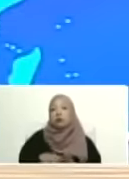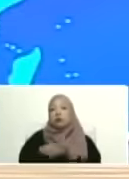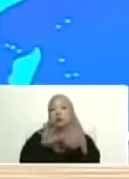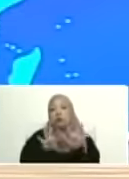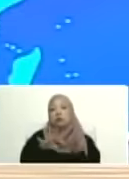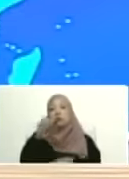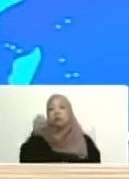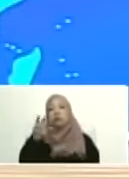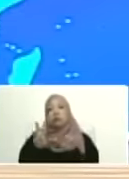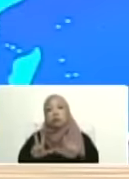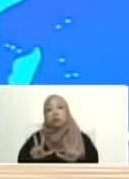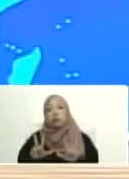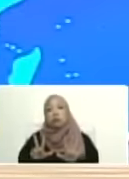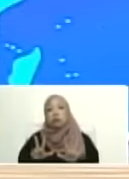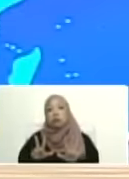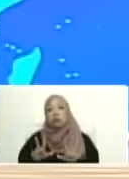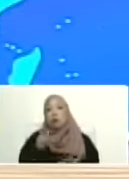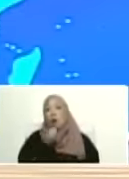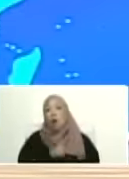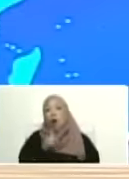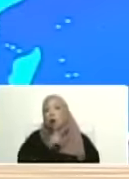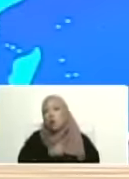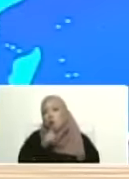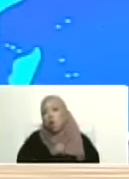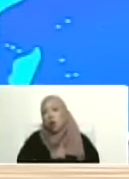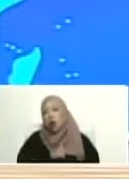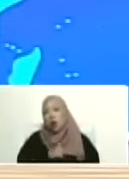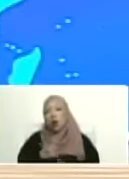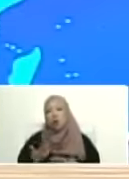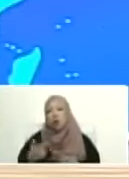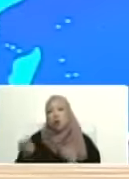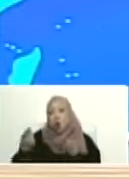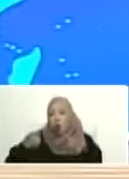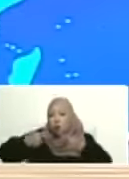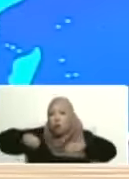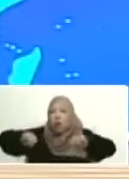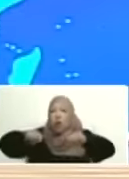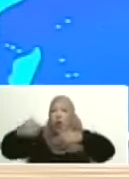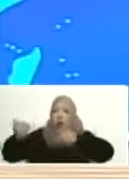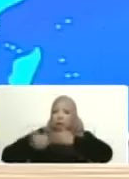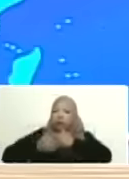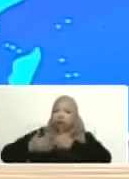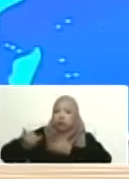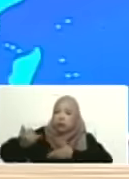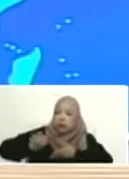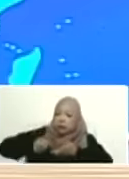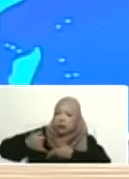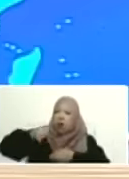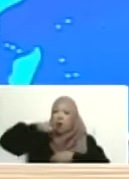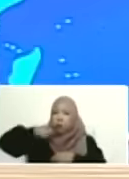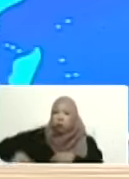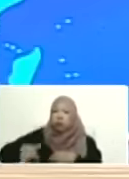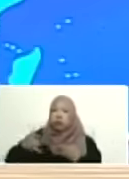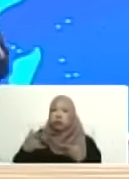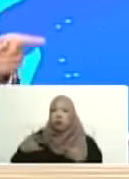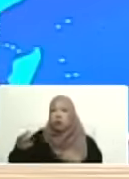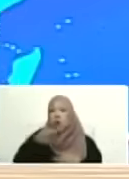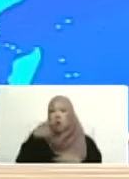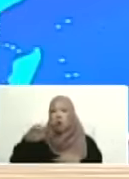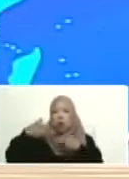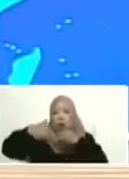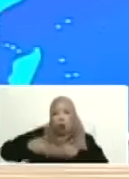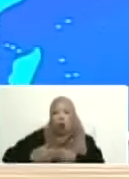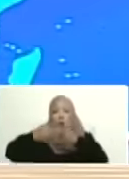que el hombre había pasado, soportado, vencido, bloqueo, amenaza, guerra económica, buques